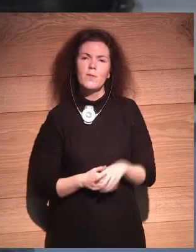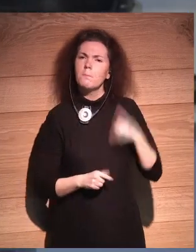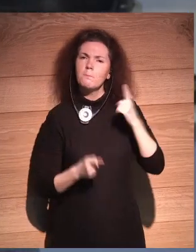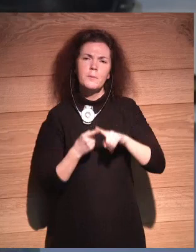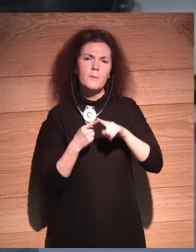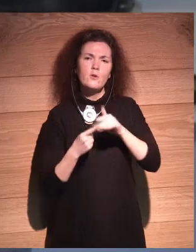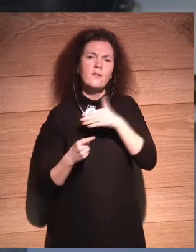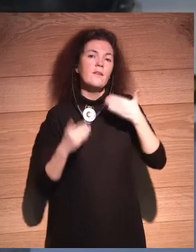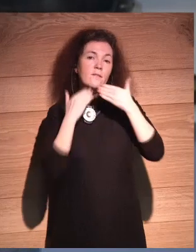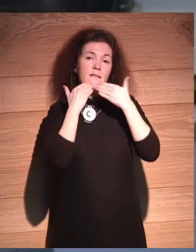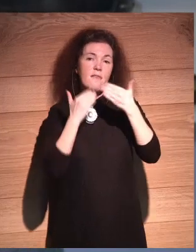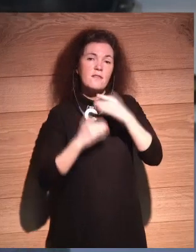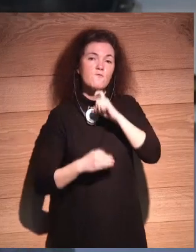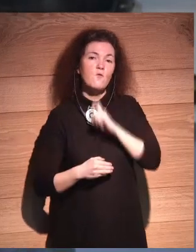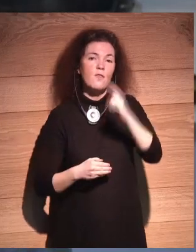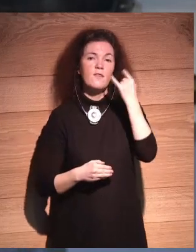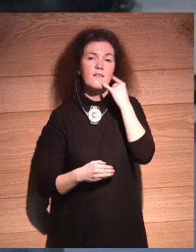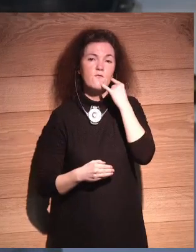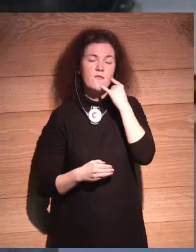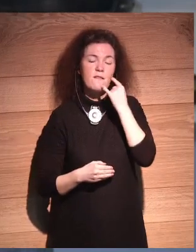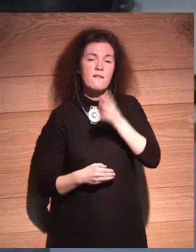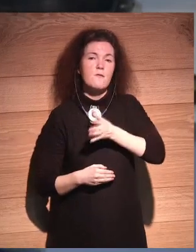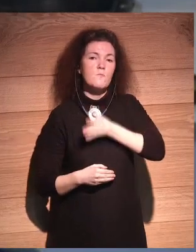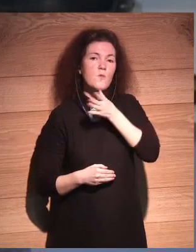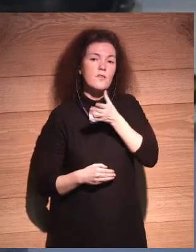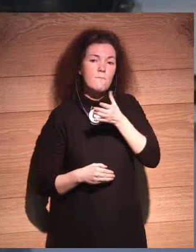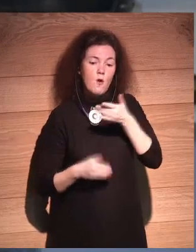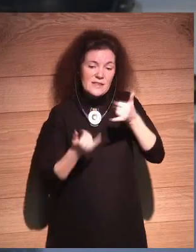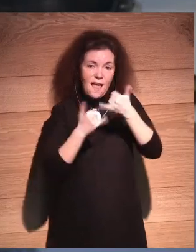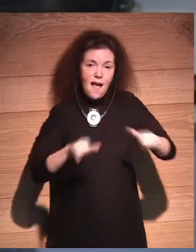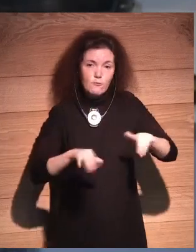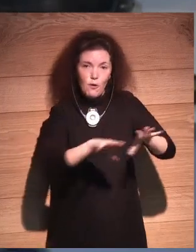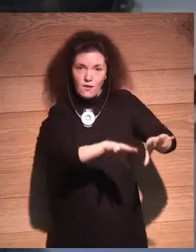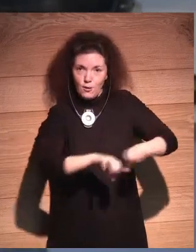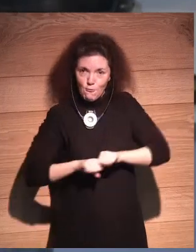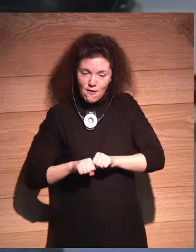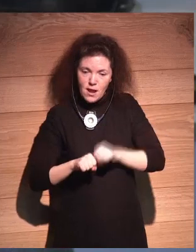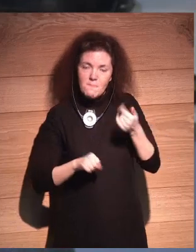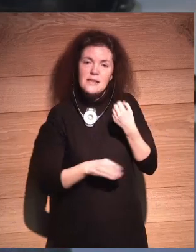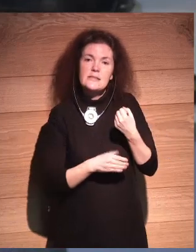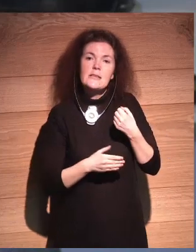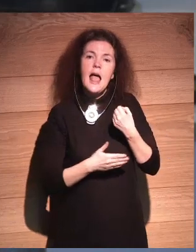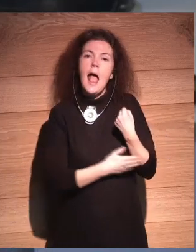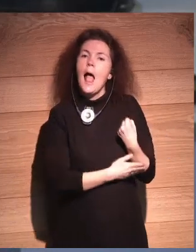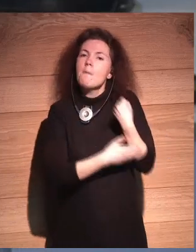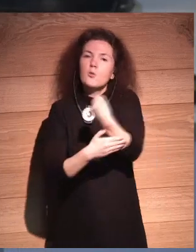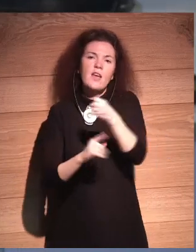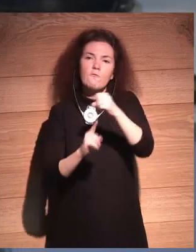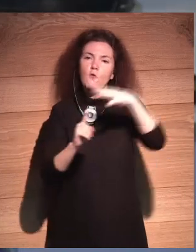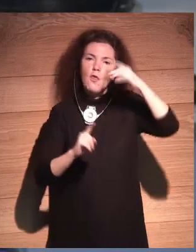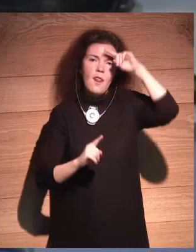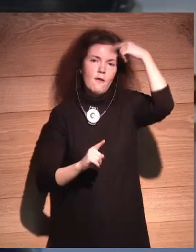primer lugar, quería dar las gracias a Fundación Telefónica por haber albergado este acto y por apoyar una iniciativa como el Foro de la